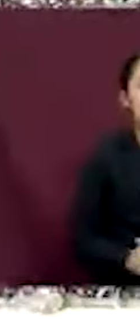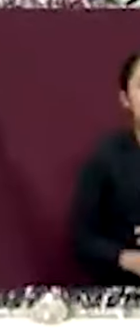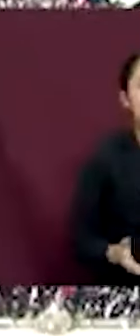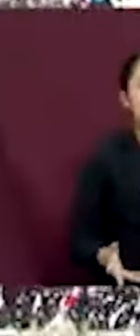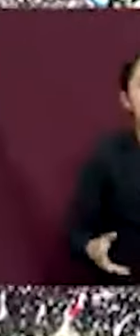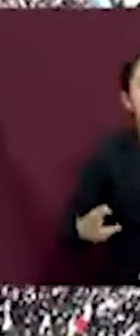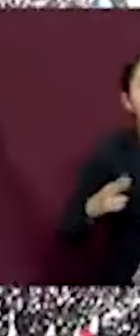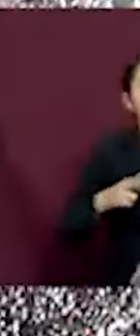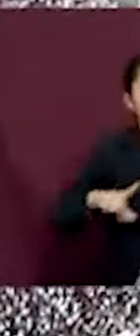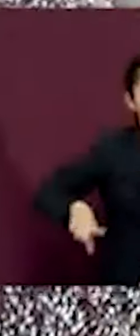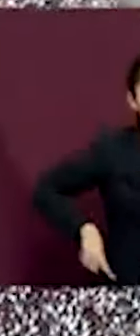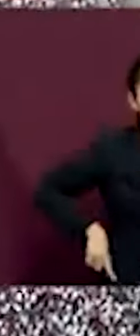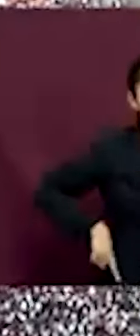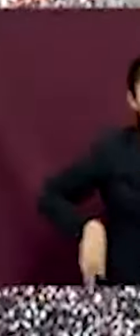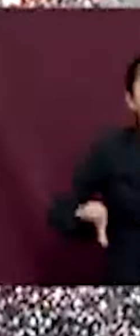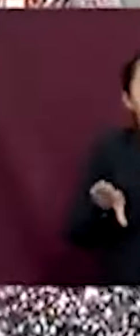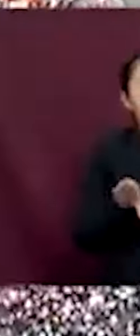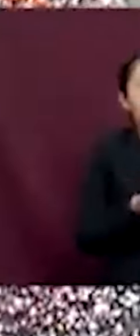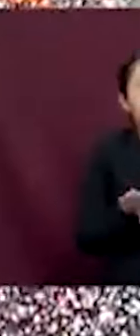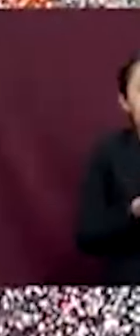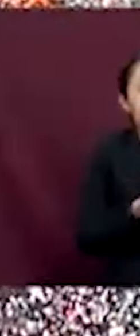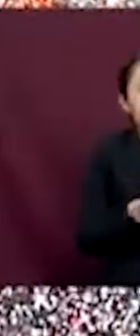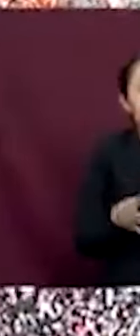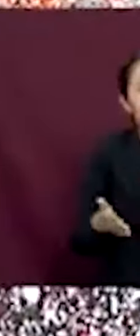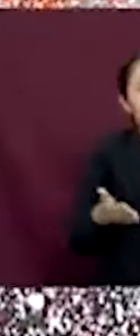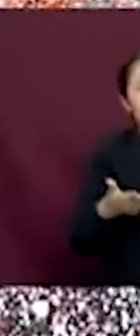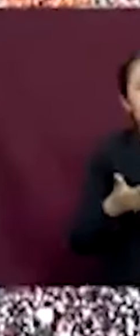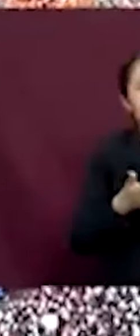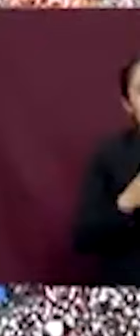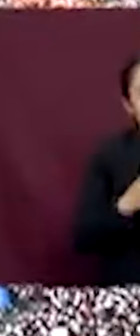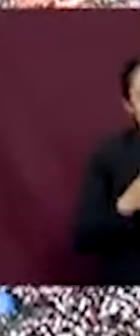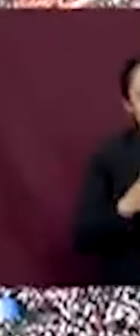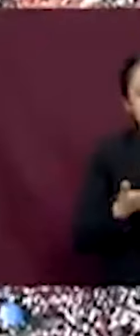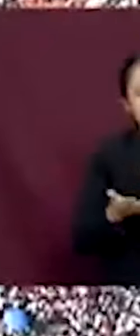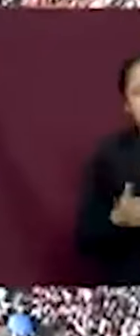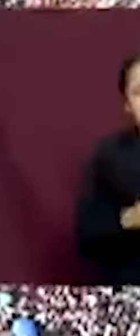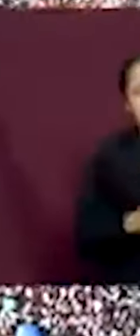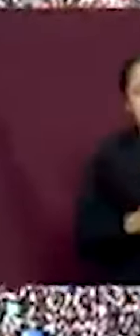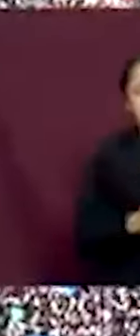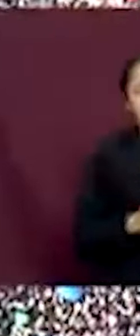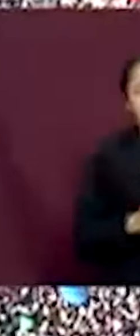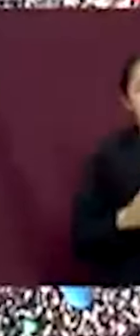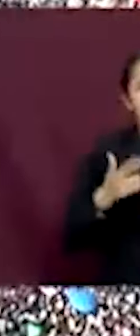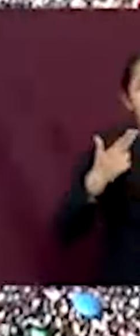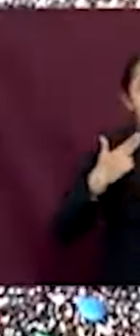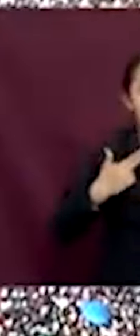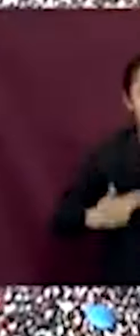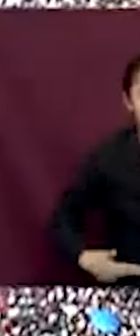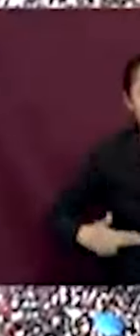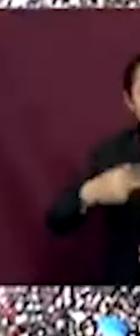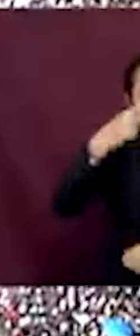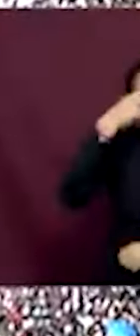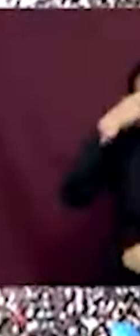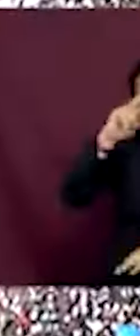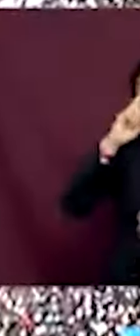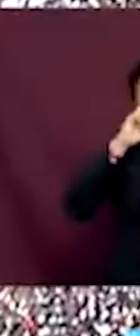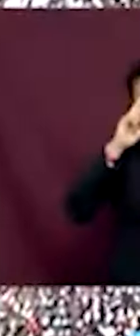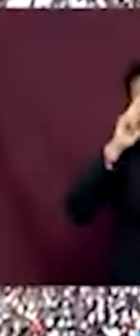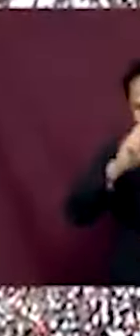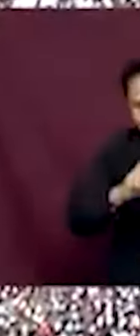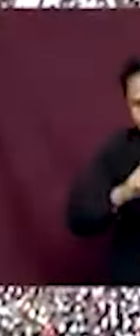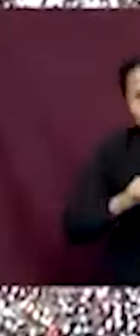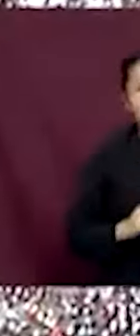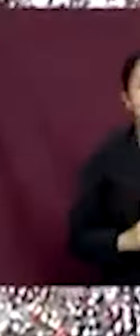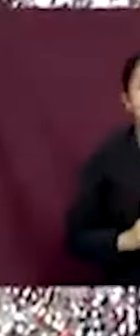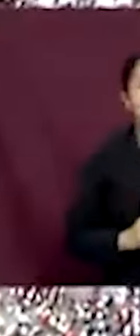Gobernaremos con la máxima del humanismo mexicano.